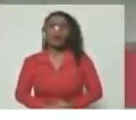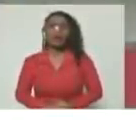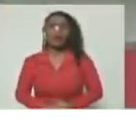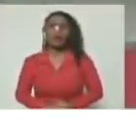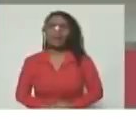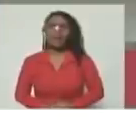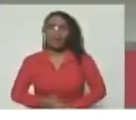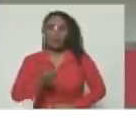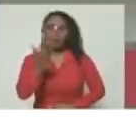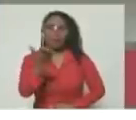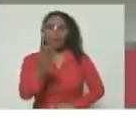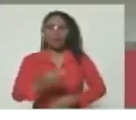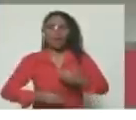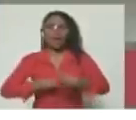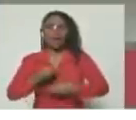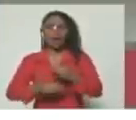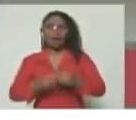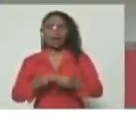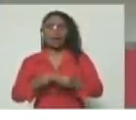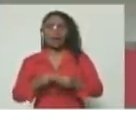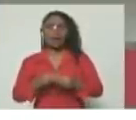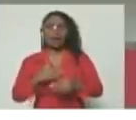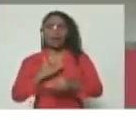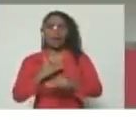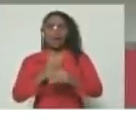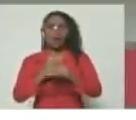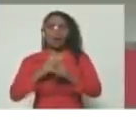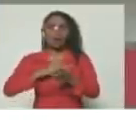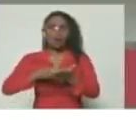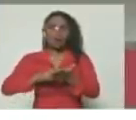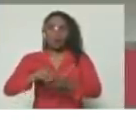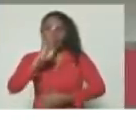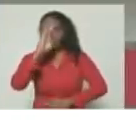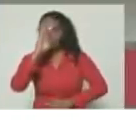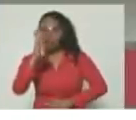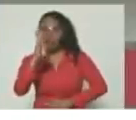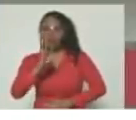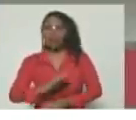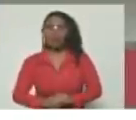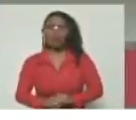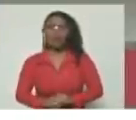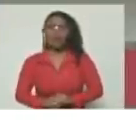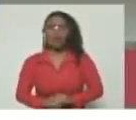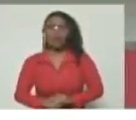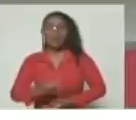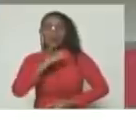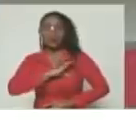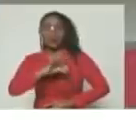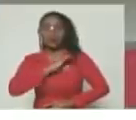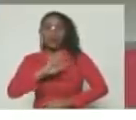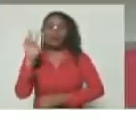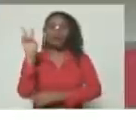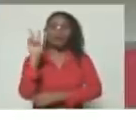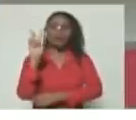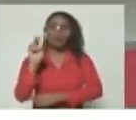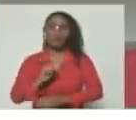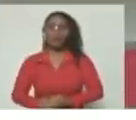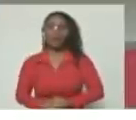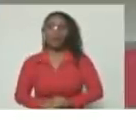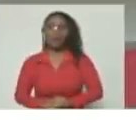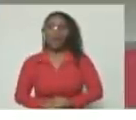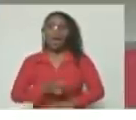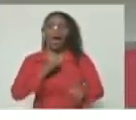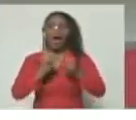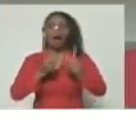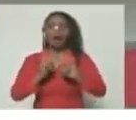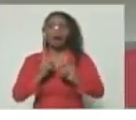Que ustedes sean los intermediarios directos de la sociedad venezolana, de lo que algunos